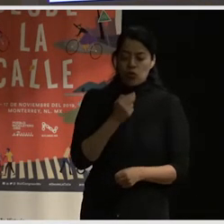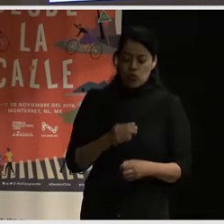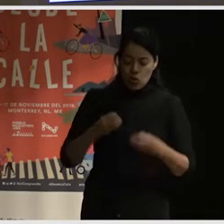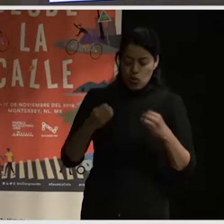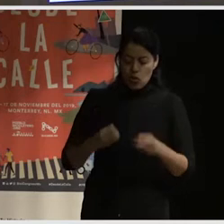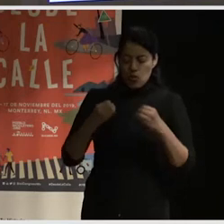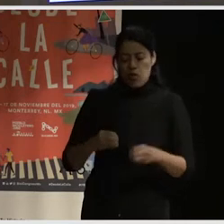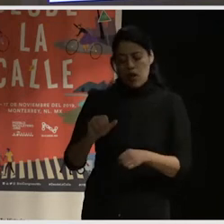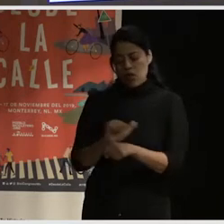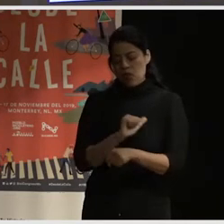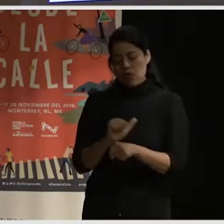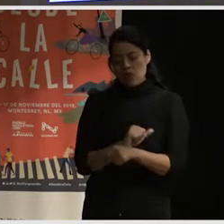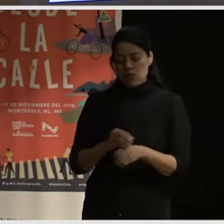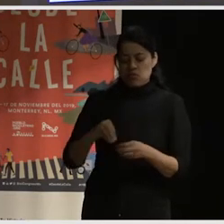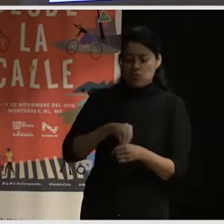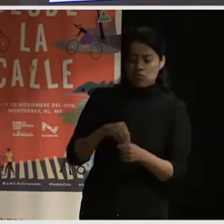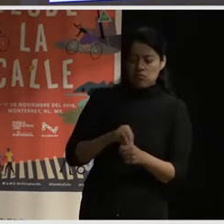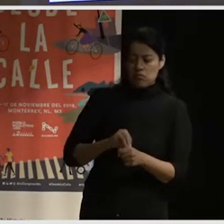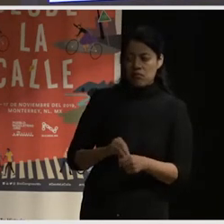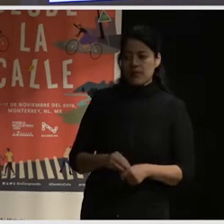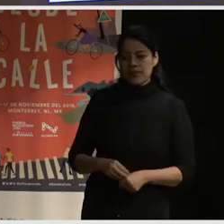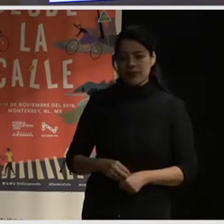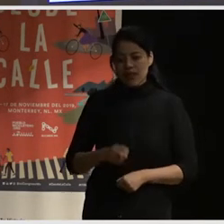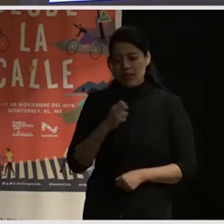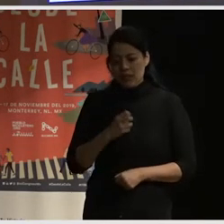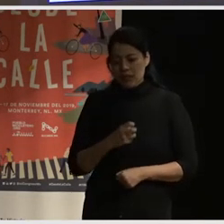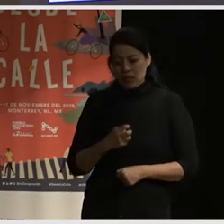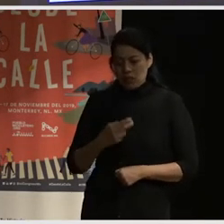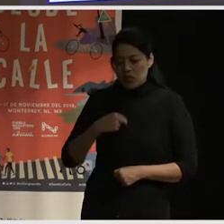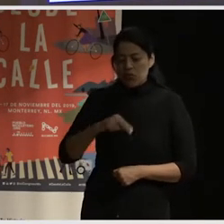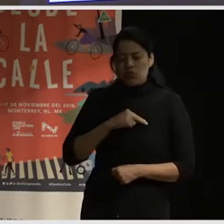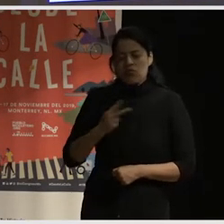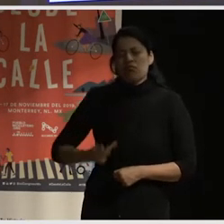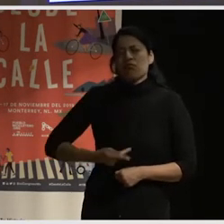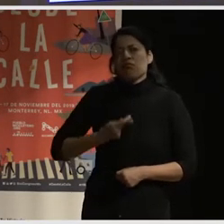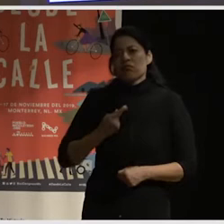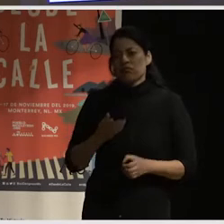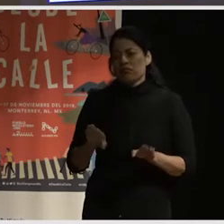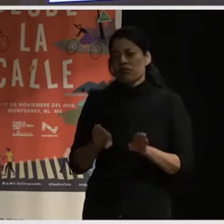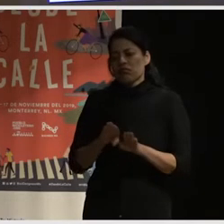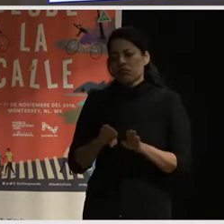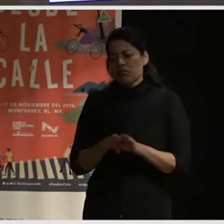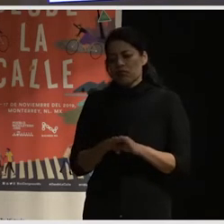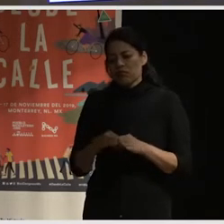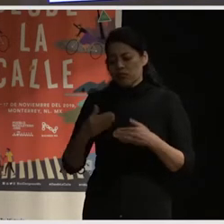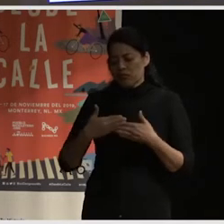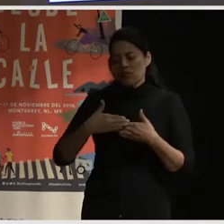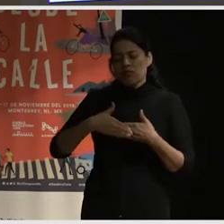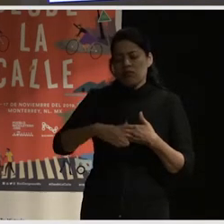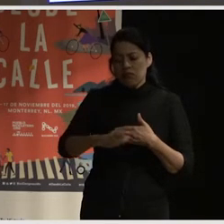a favor del automóvil como ya sabemos entonces esto es algo que nosotros nos hemos preguntado cómo podemos ir más allá